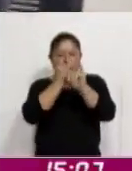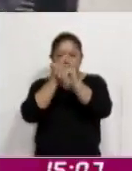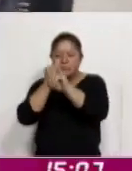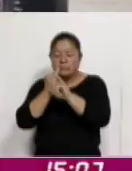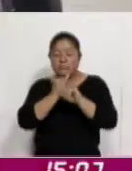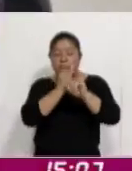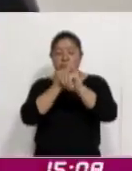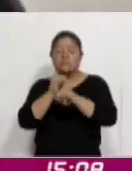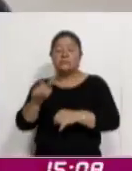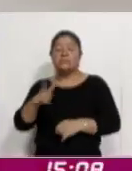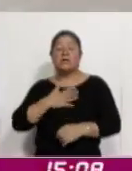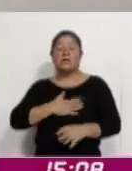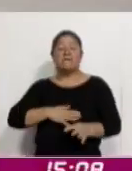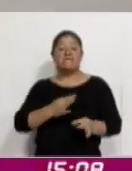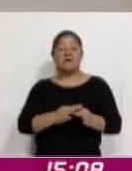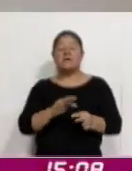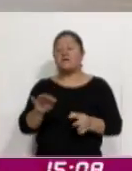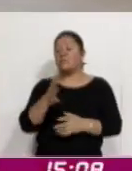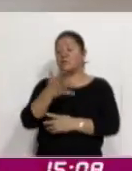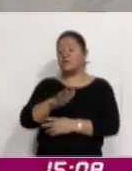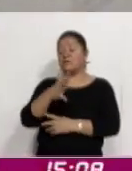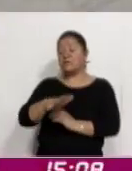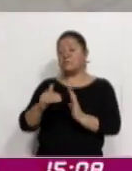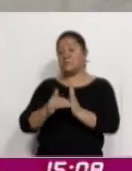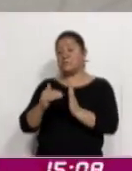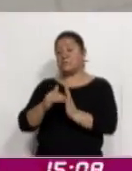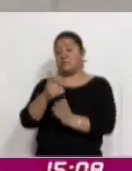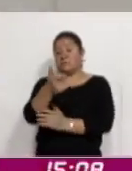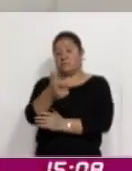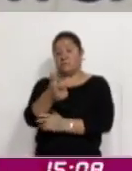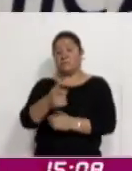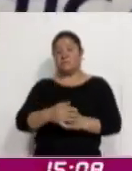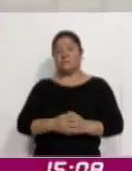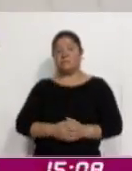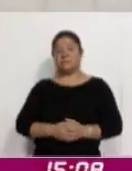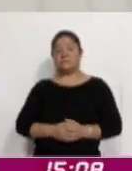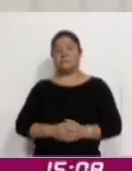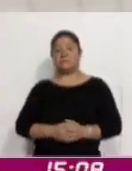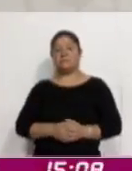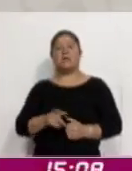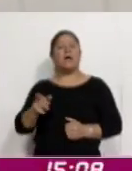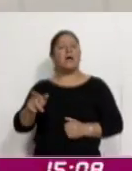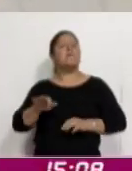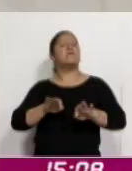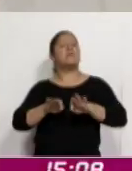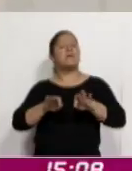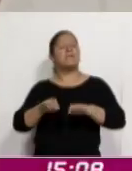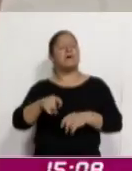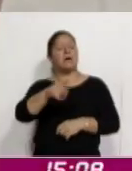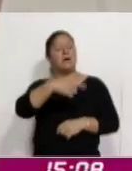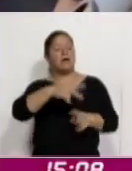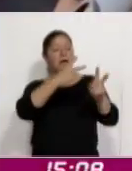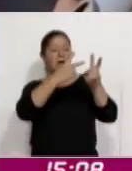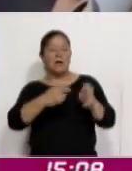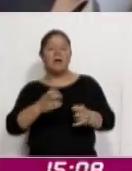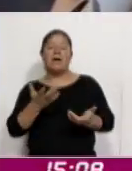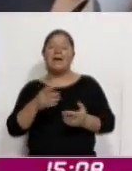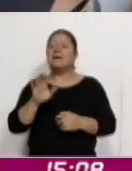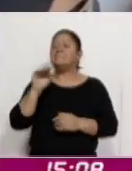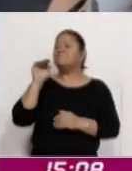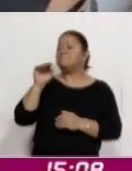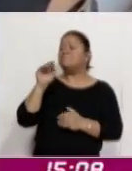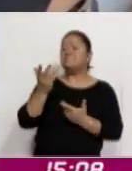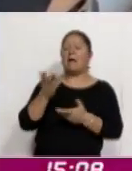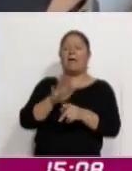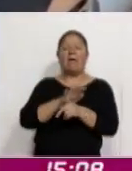fraude por más de 10 millones de pesos. La forma de operar de estas aplicaciones es ofrecer créditos